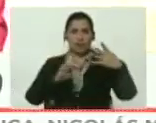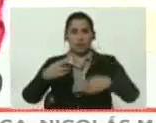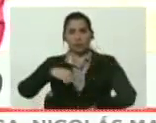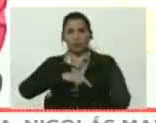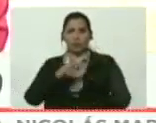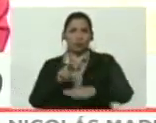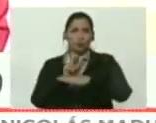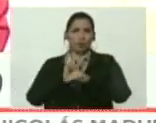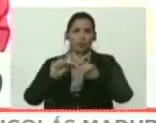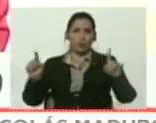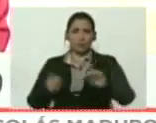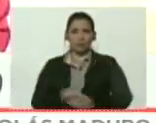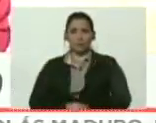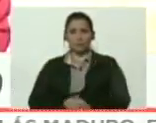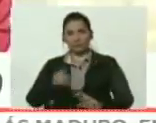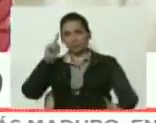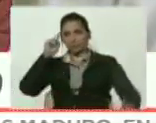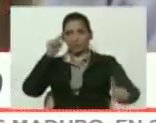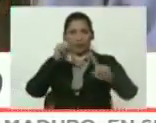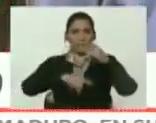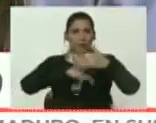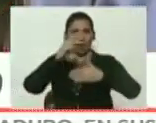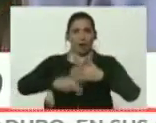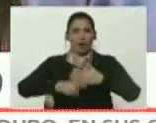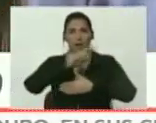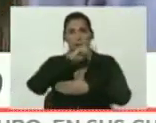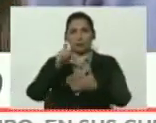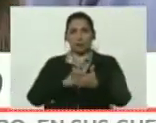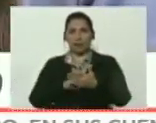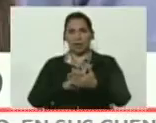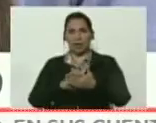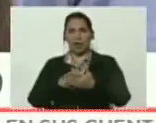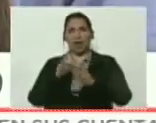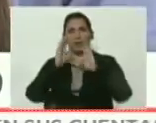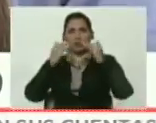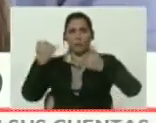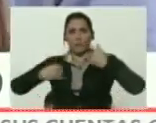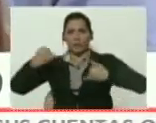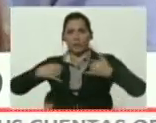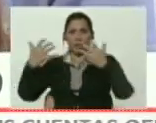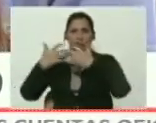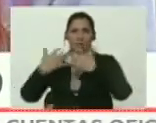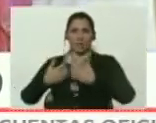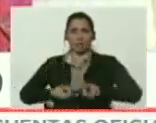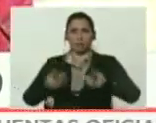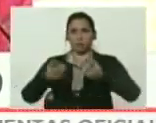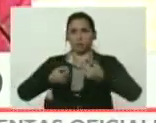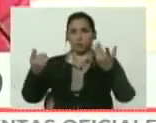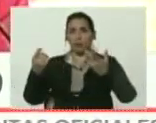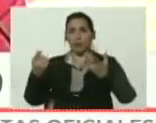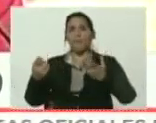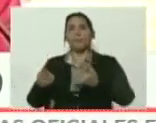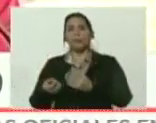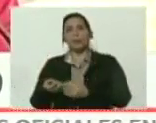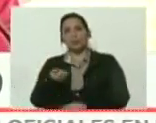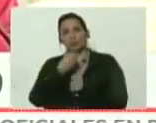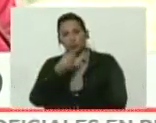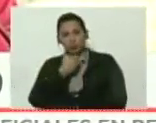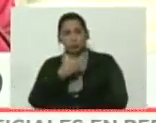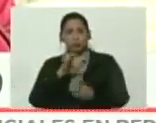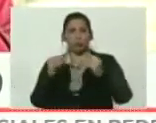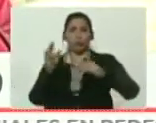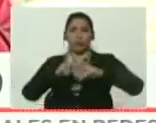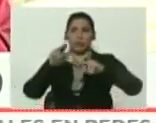utilizando, presidente, en el marco del Plan Integral de Atención a las Víctimas de la Guerra, para llevar una merienda a todos los niños y niñas que participen en